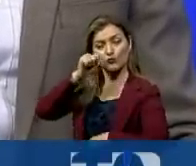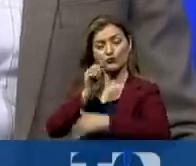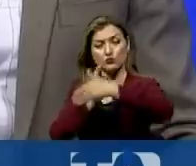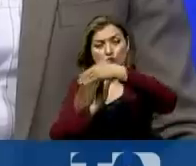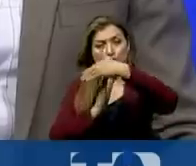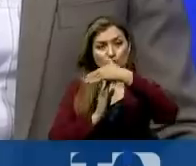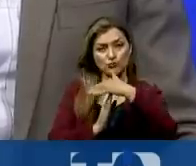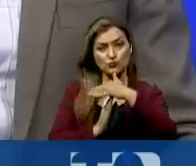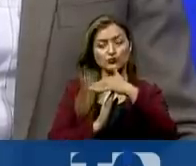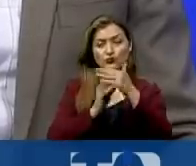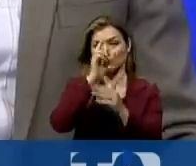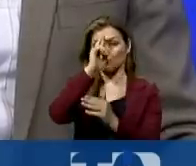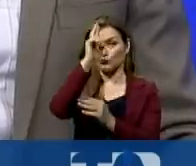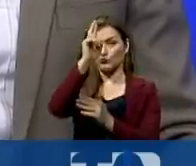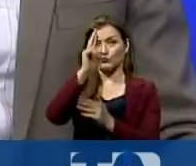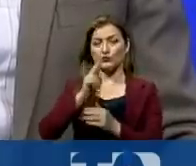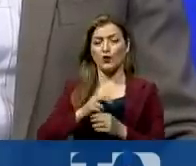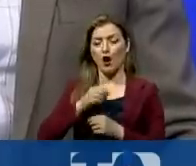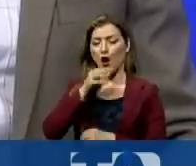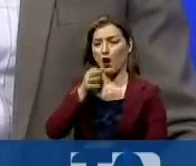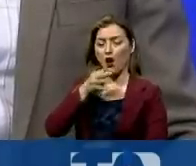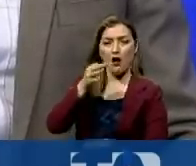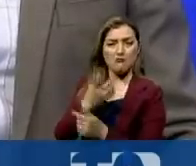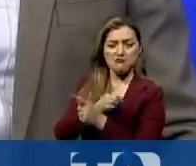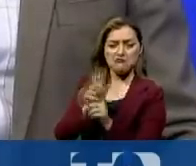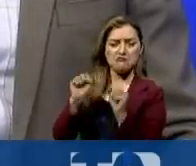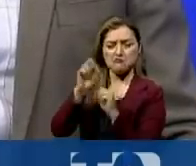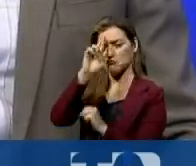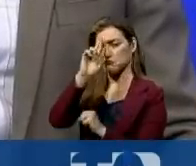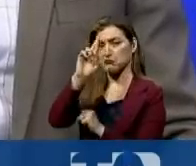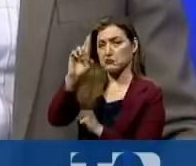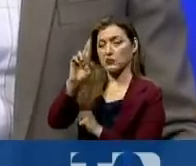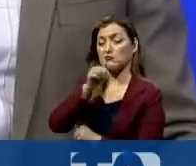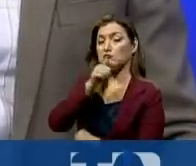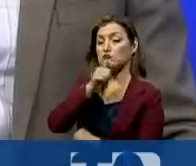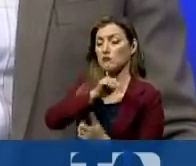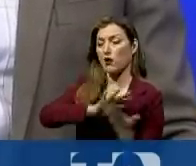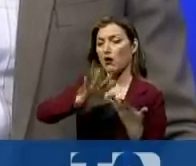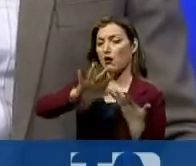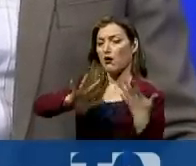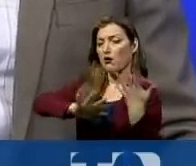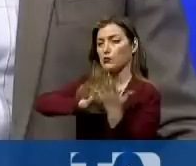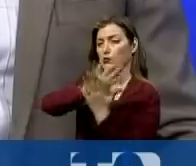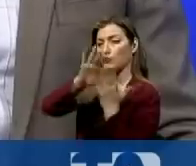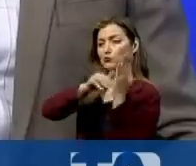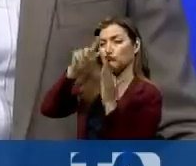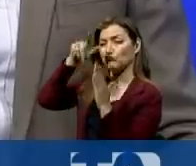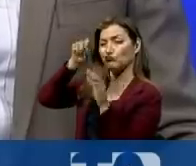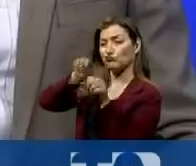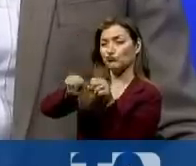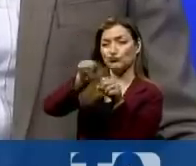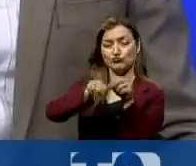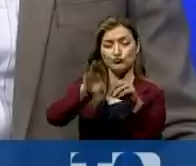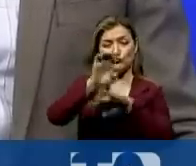expresarse que respeta la libertad de expresión pero no vamos a tolerar el caos la anarquía y el vandalismo